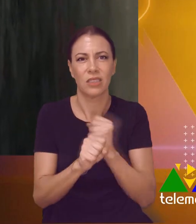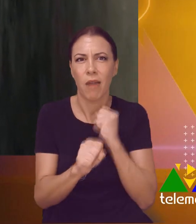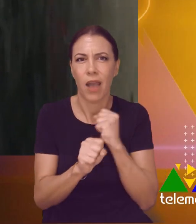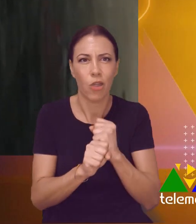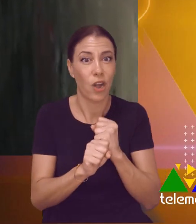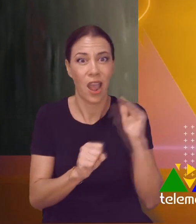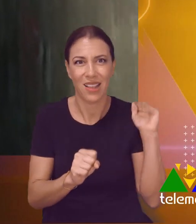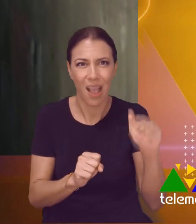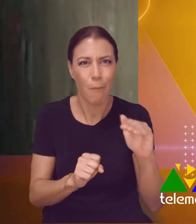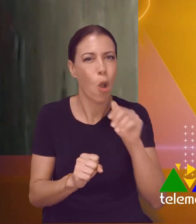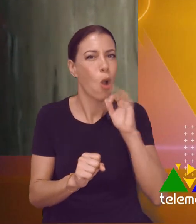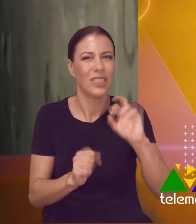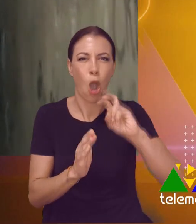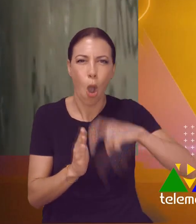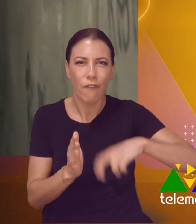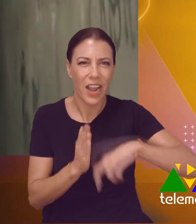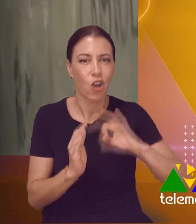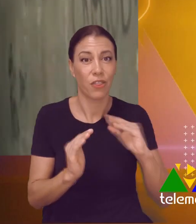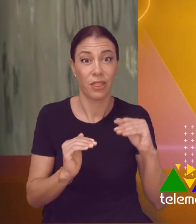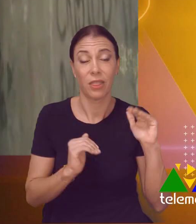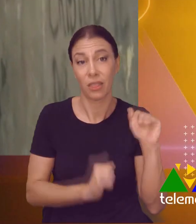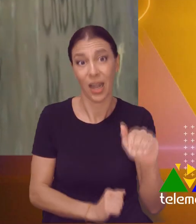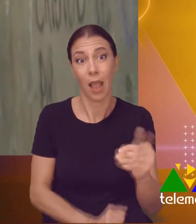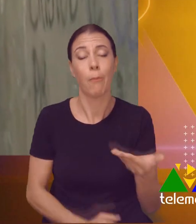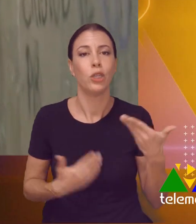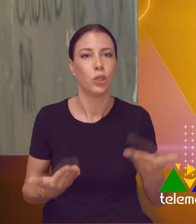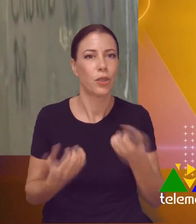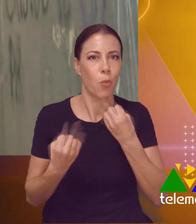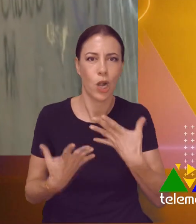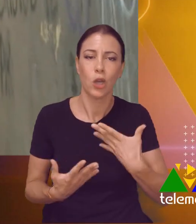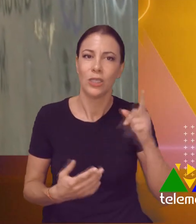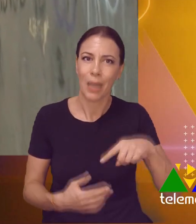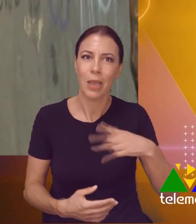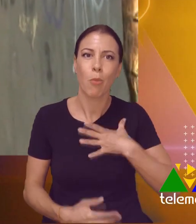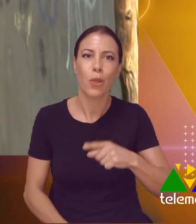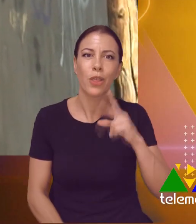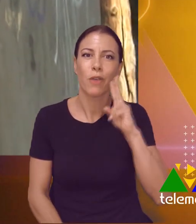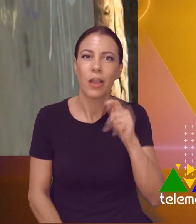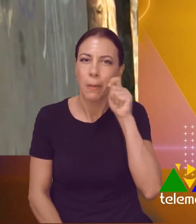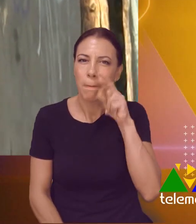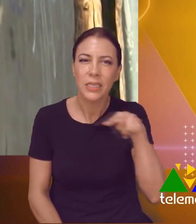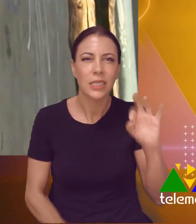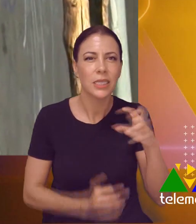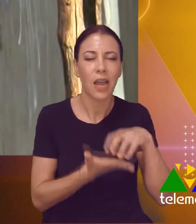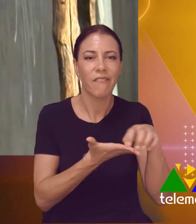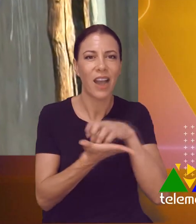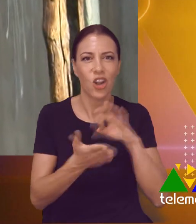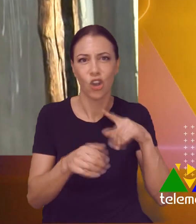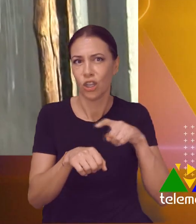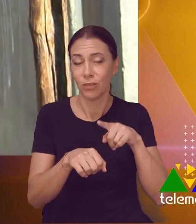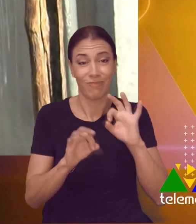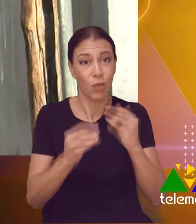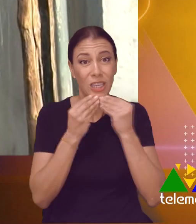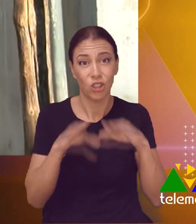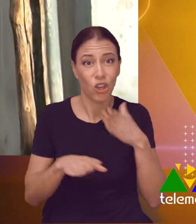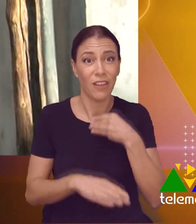campo, y bueno, hemos podido visitar ese barrio con esta historia tan bonita de Manuel Peña del